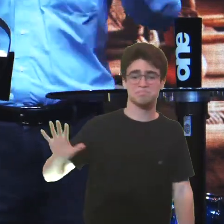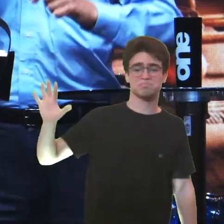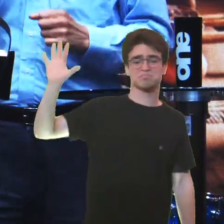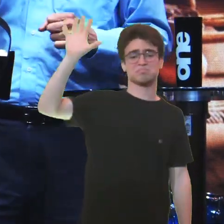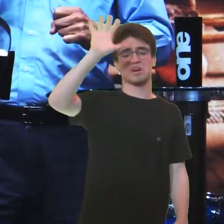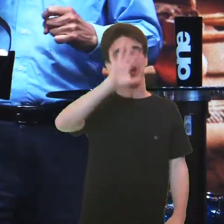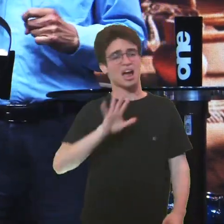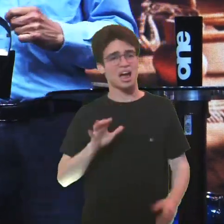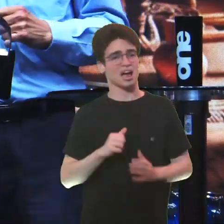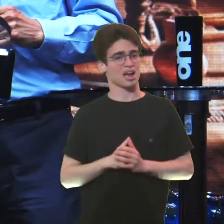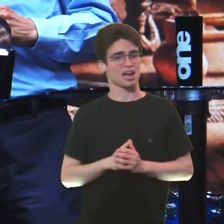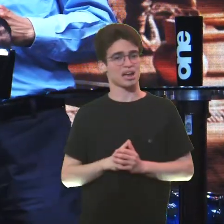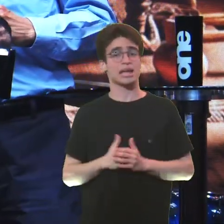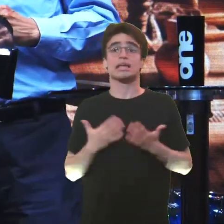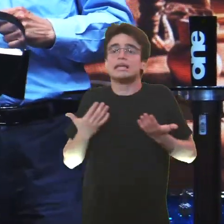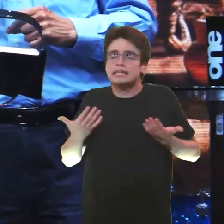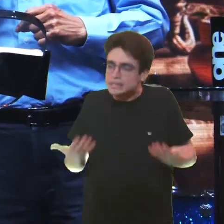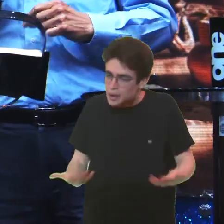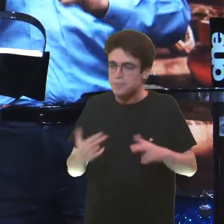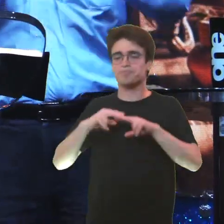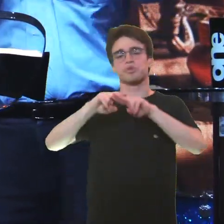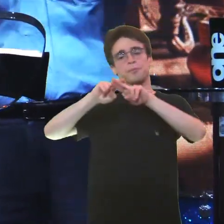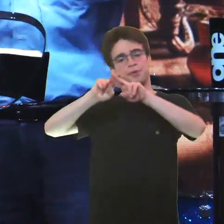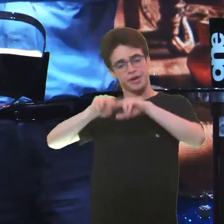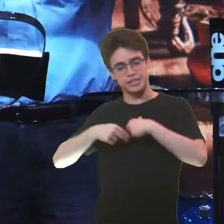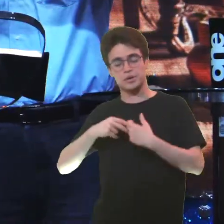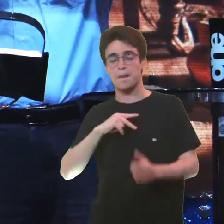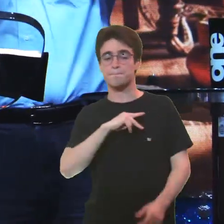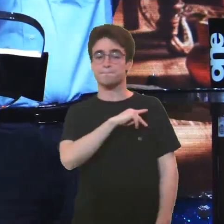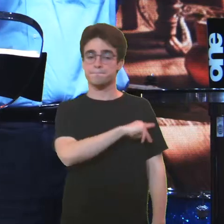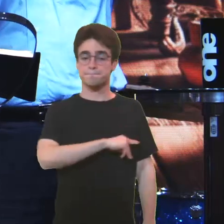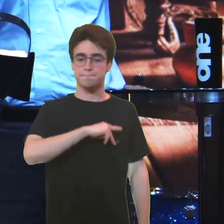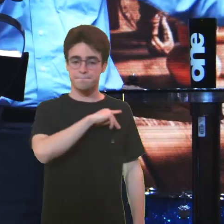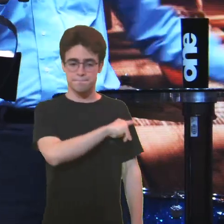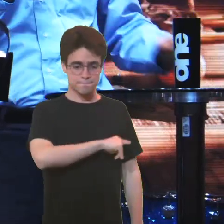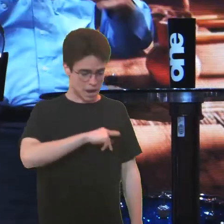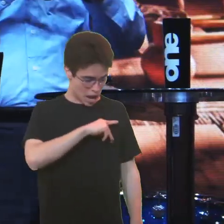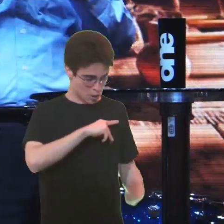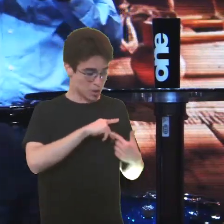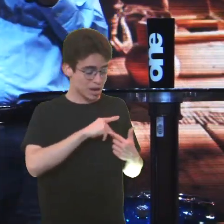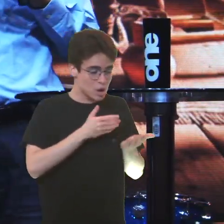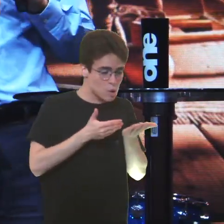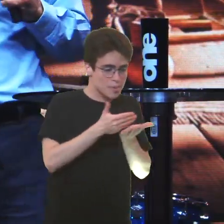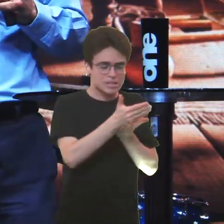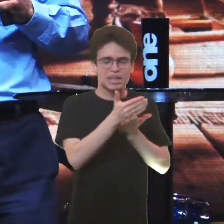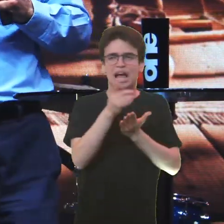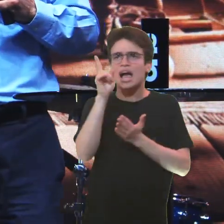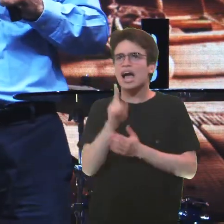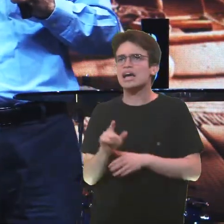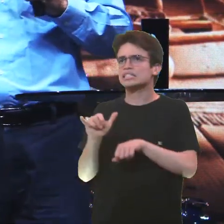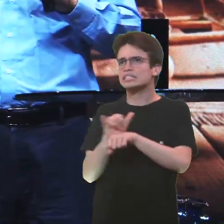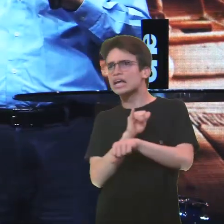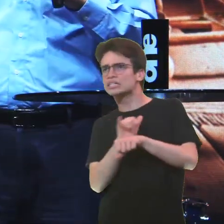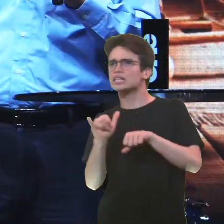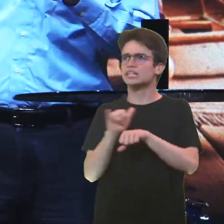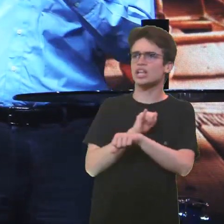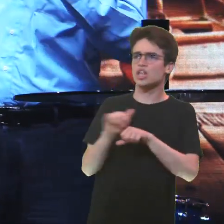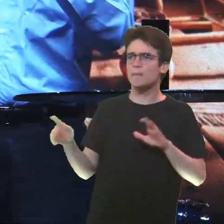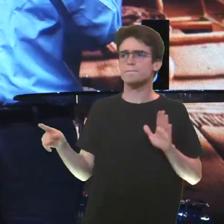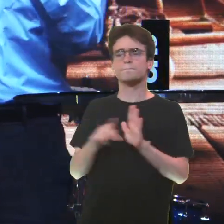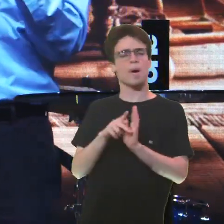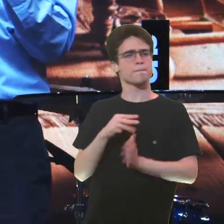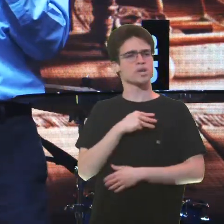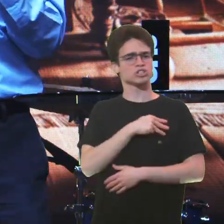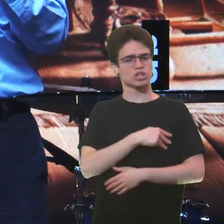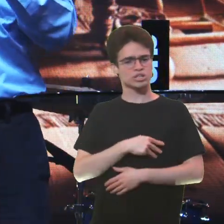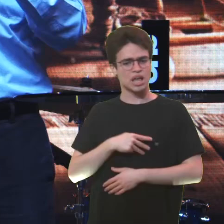cual Pablo, E essa é a razão pela qual Paulo, al diseñar su estrategia misionera, ao criar a sua estratégia missionária,